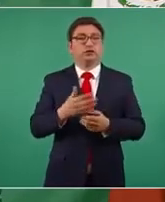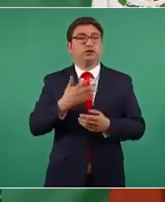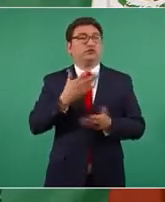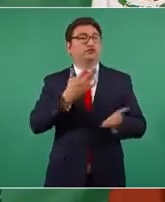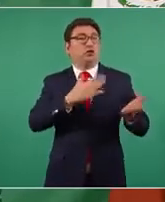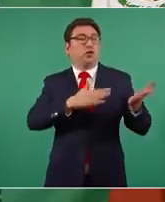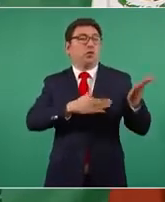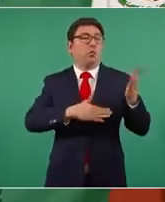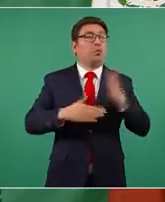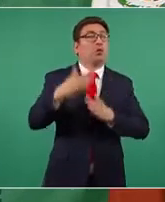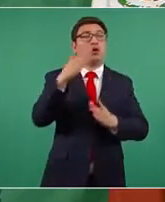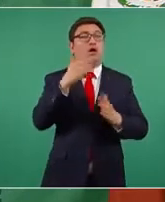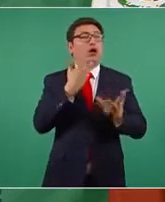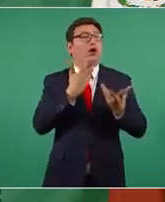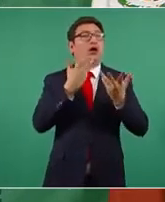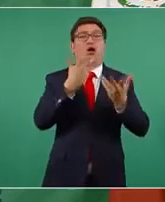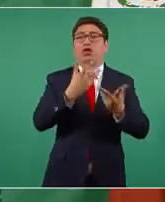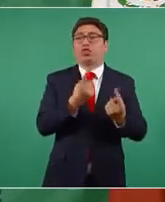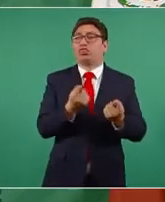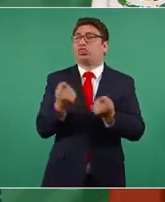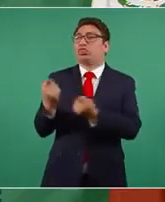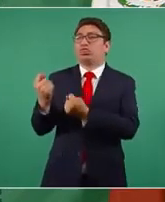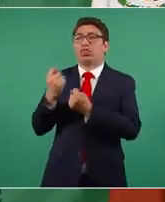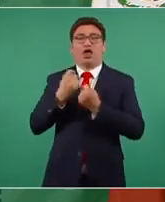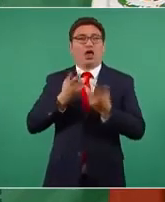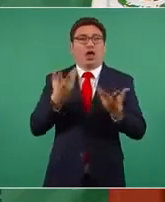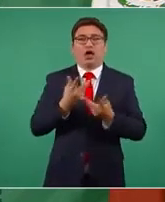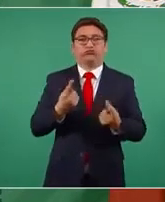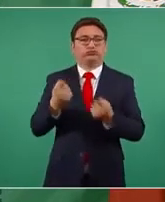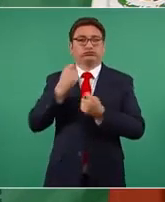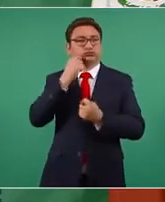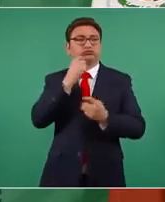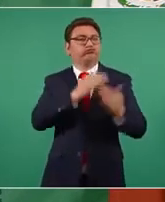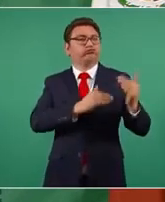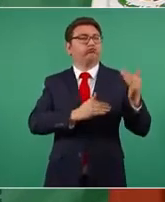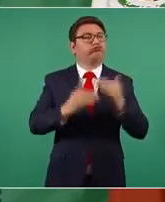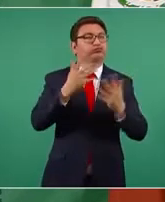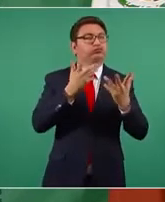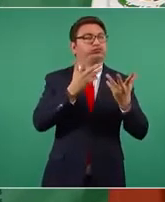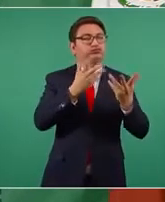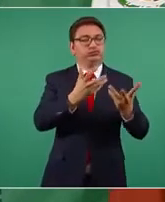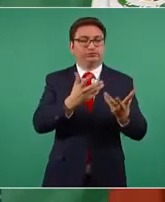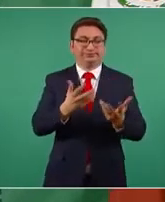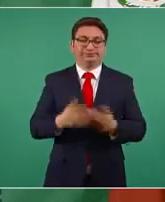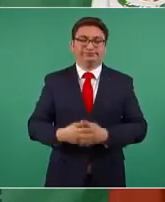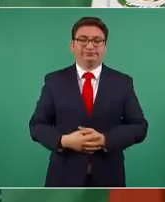triunfar a toda costa, sin escrúpulos morales de ninguna índole.